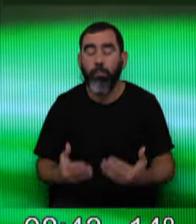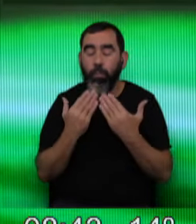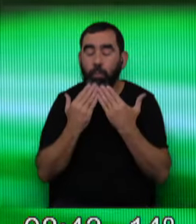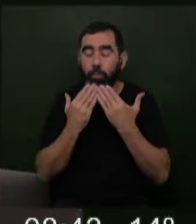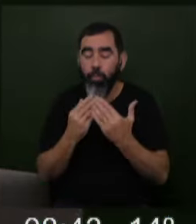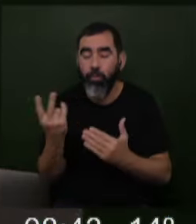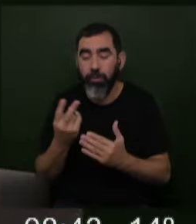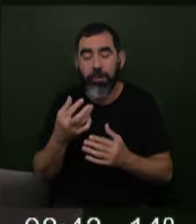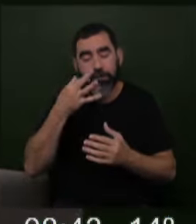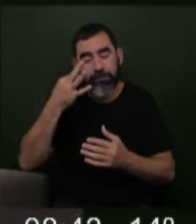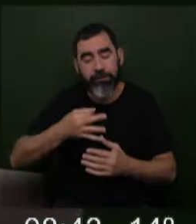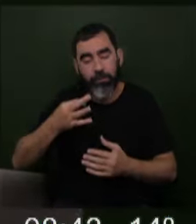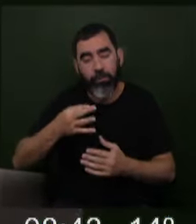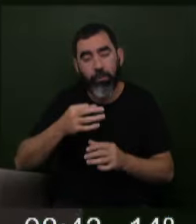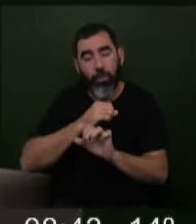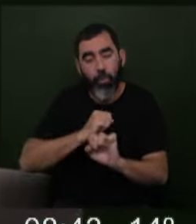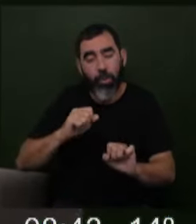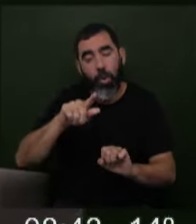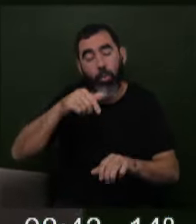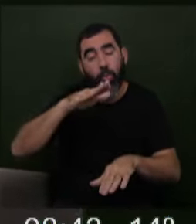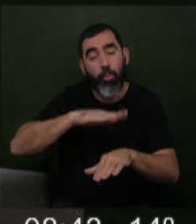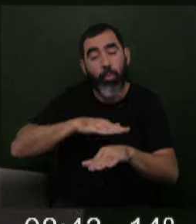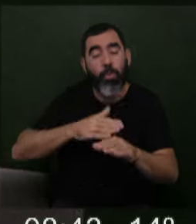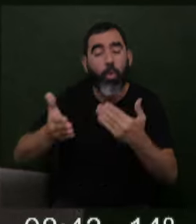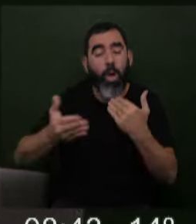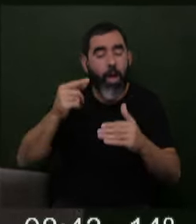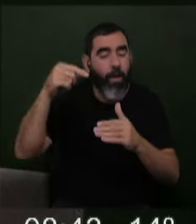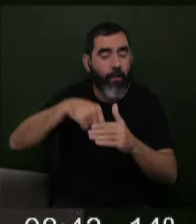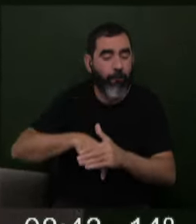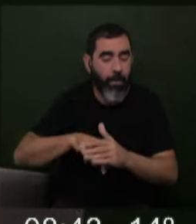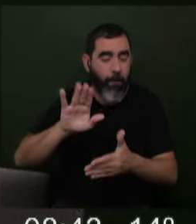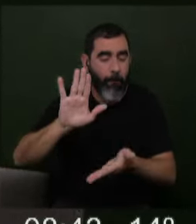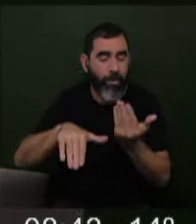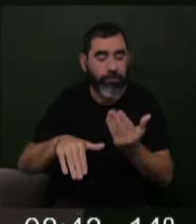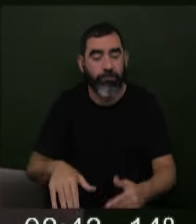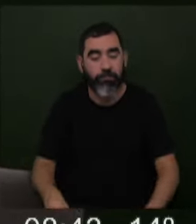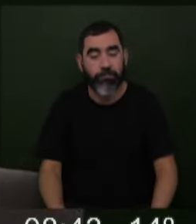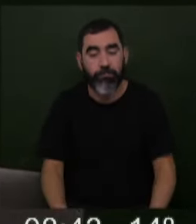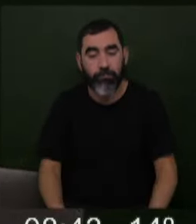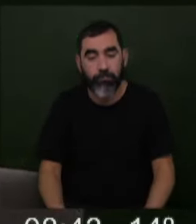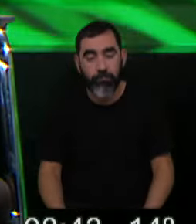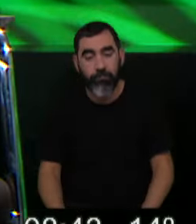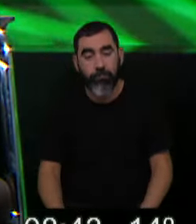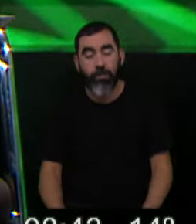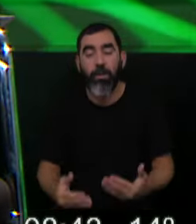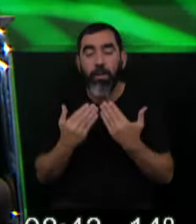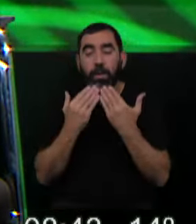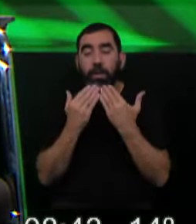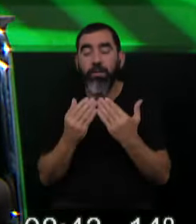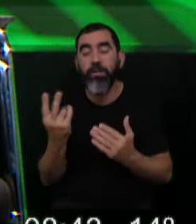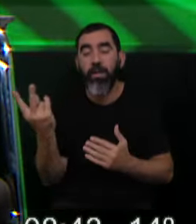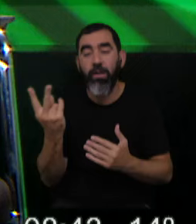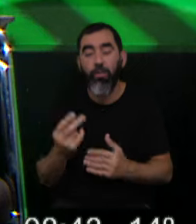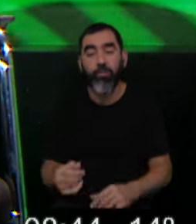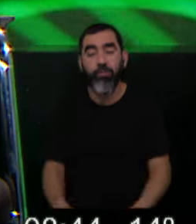a ti. Seguramente, bueno, podremos en otro momento seguir profundizando todo muchas esto. Gracias. Jessica, Silvana,